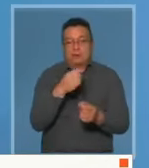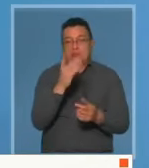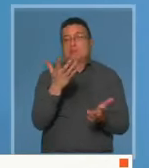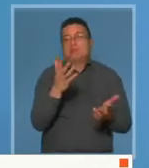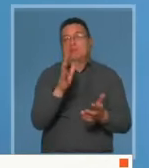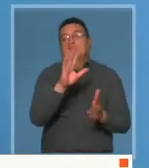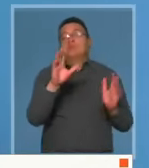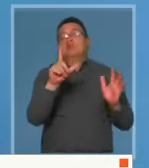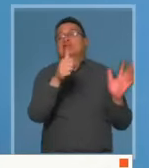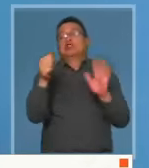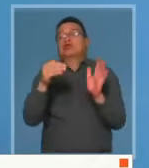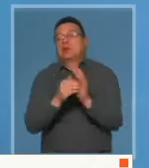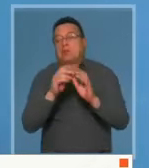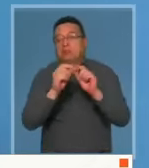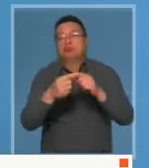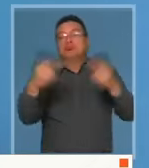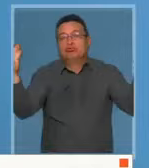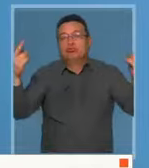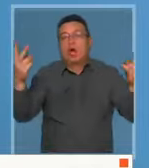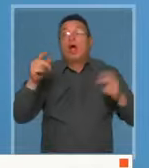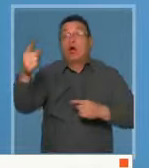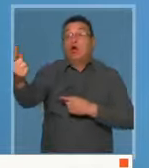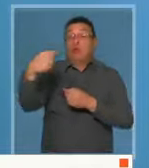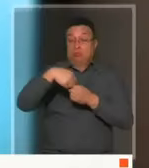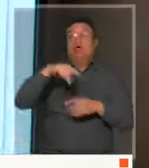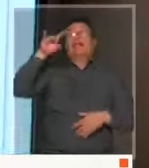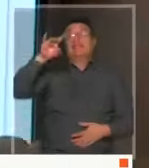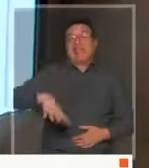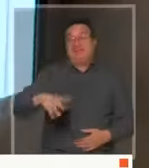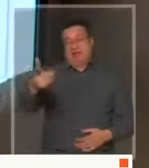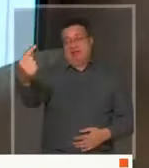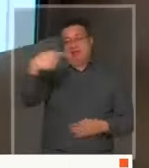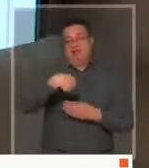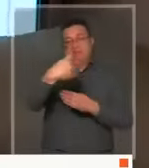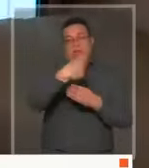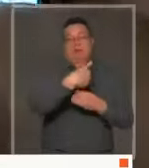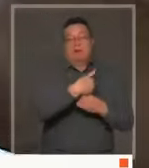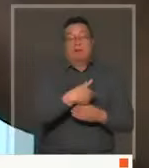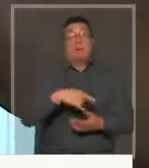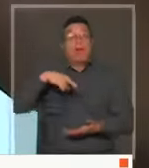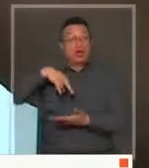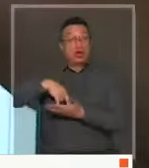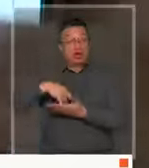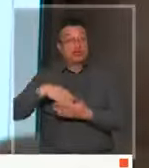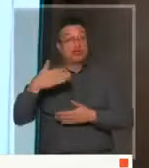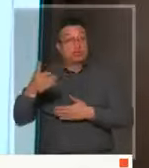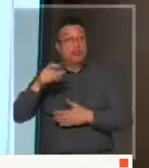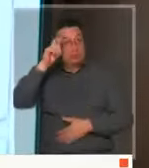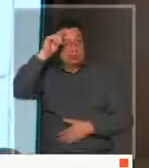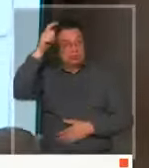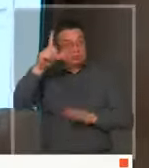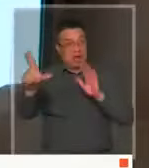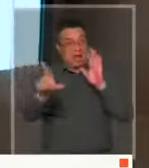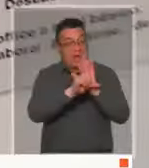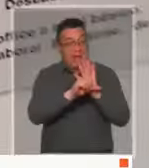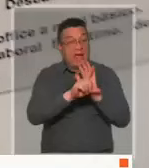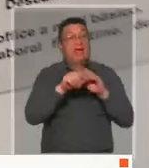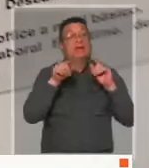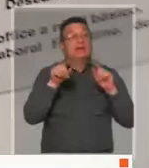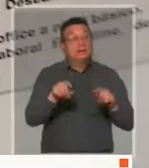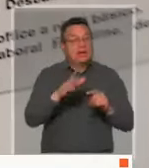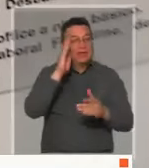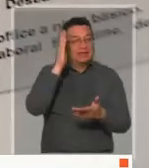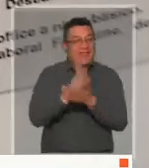quienes realmente estén interesados en postular saben ya las condiciones. Eso sí, en el Congreso avanza una iniciativa que busca justamente que todas